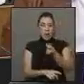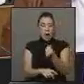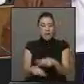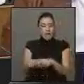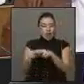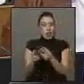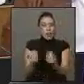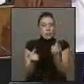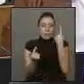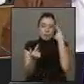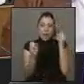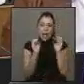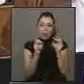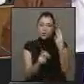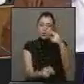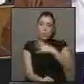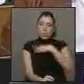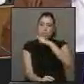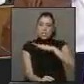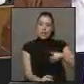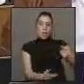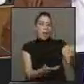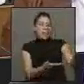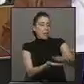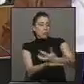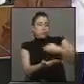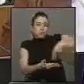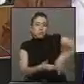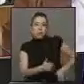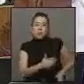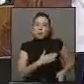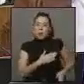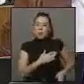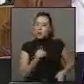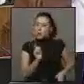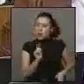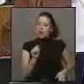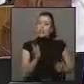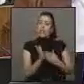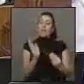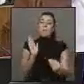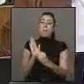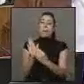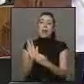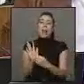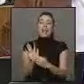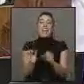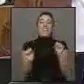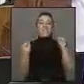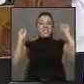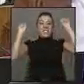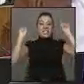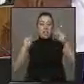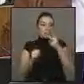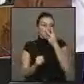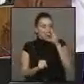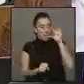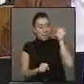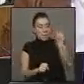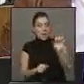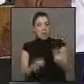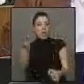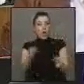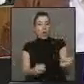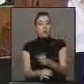recursos necesarios para la educación de sus hijos y se los lleve a su bolsillo? Lo que necesitamos es tipificarlo para que la Fiscalía pueda tomar acciones al encontrarlo, ya